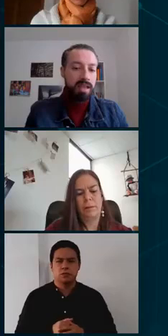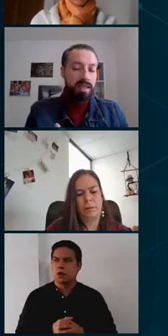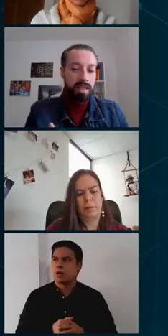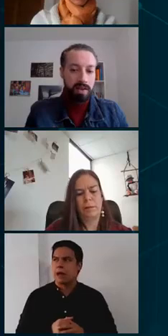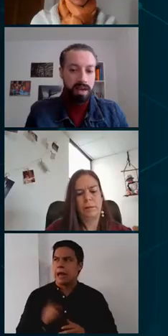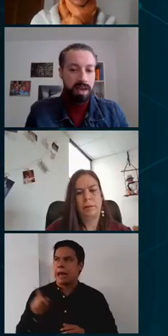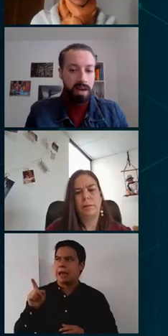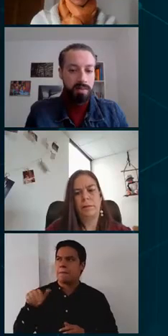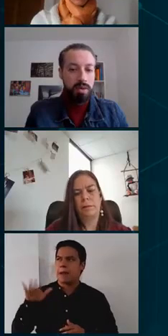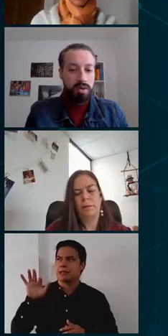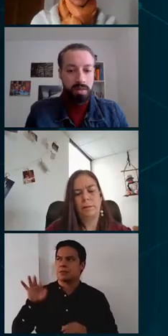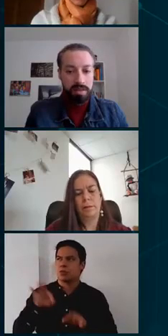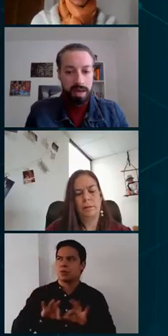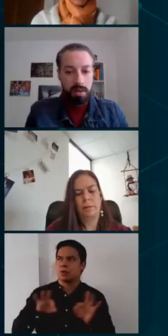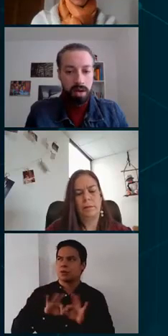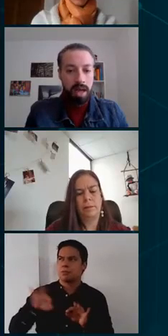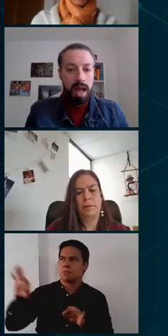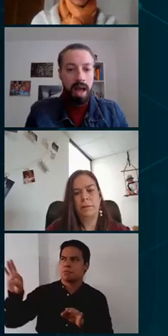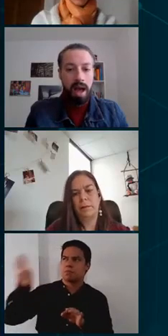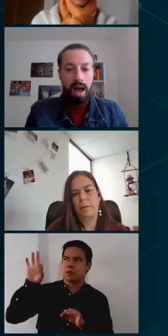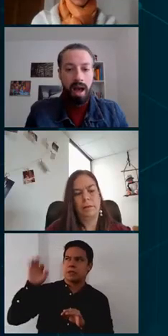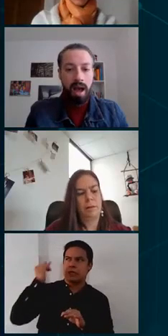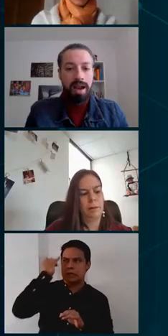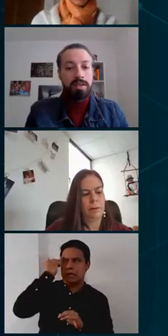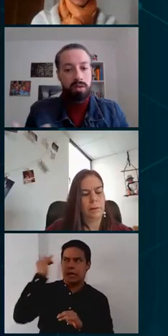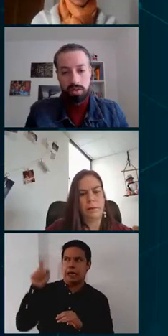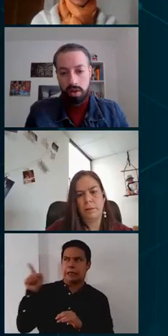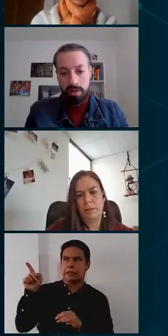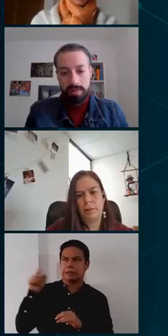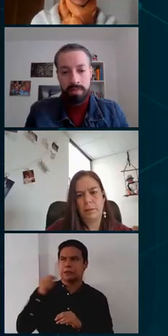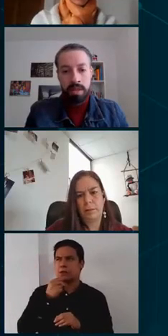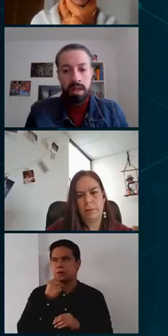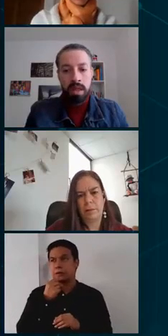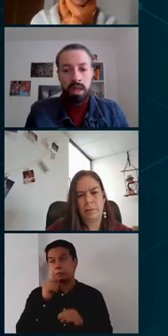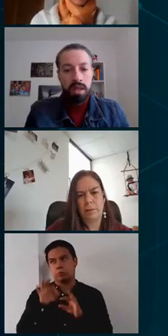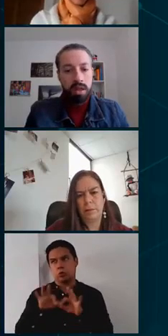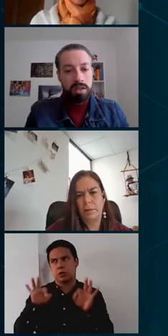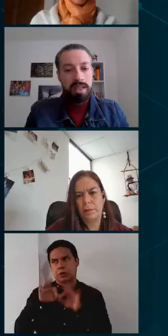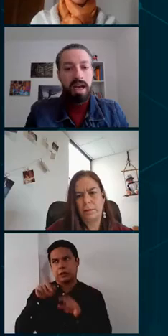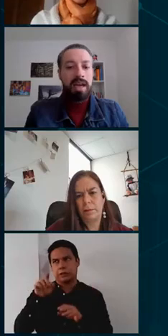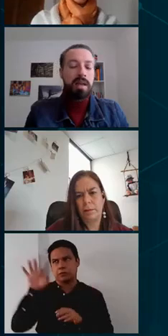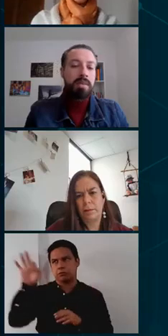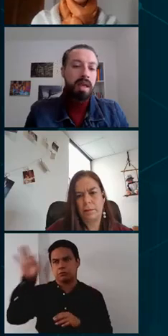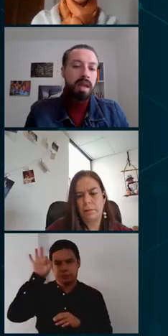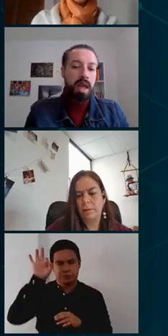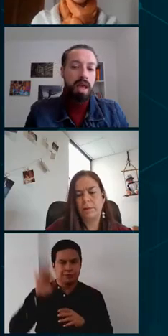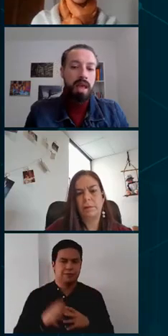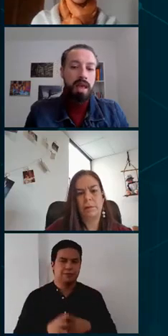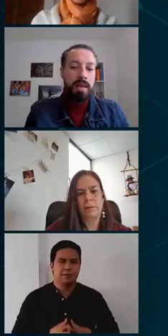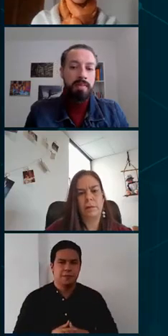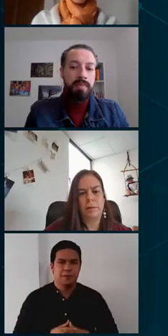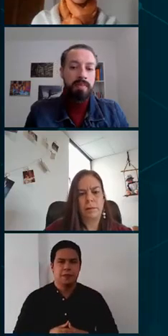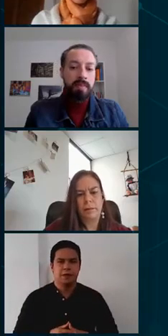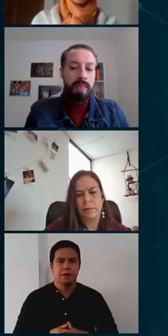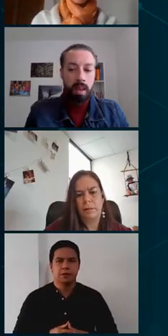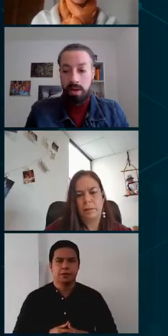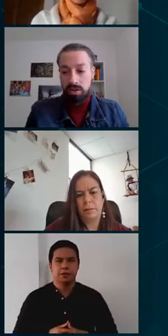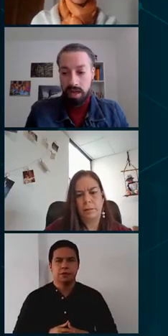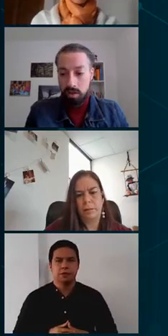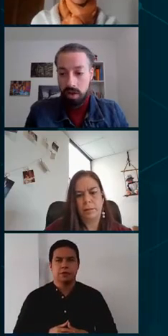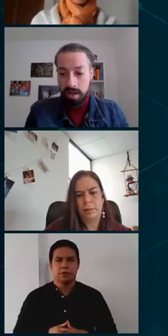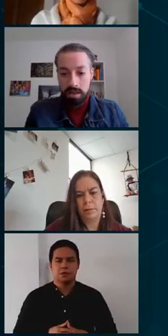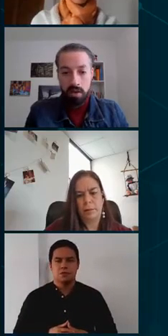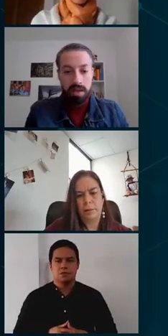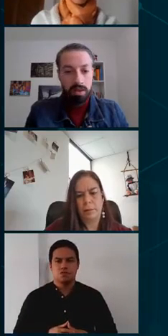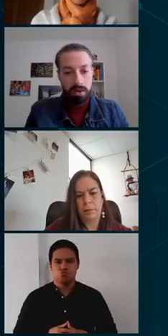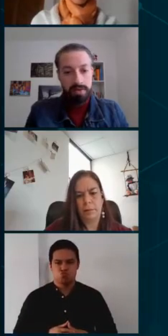y las que van a agregar mucho más valor a la solución. Entonces, acá también, bueno,